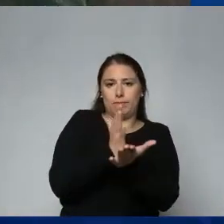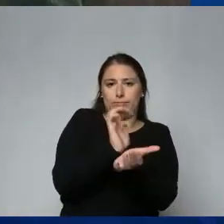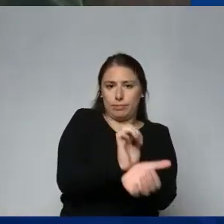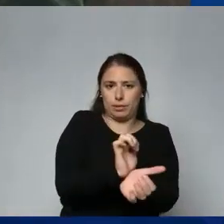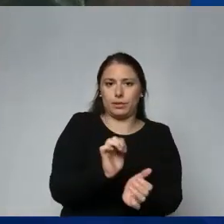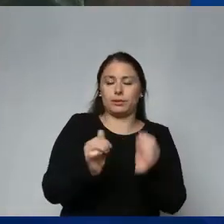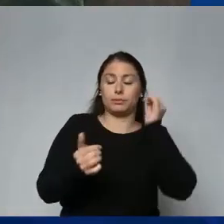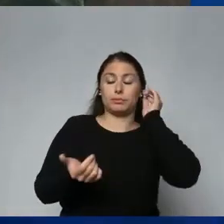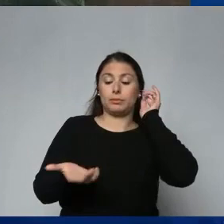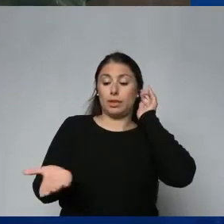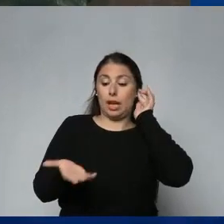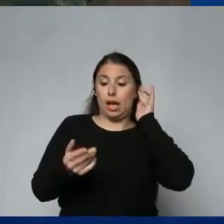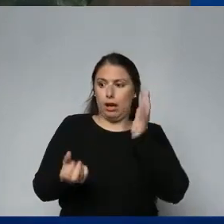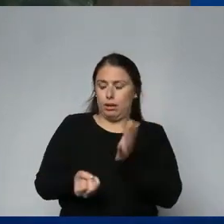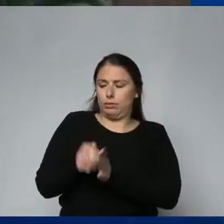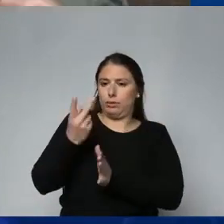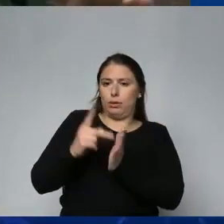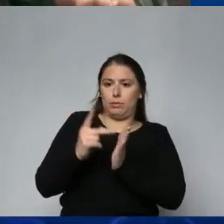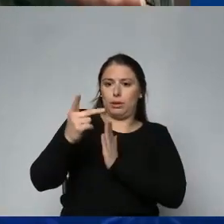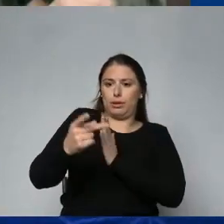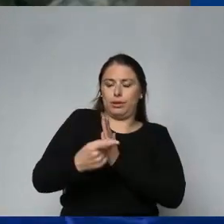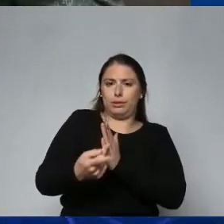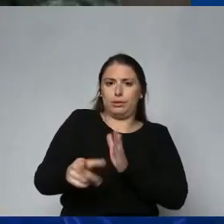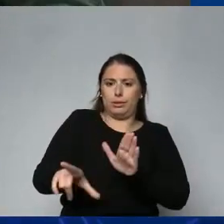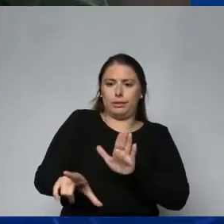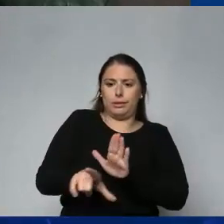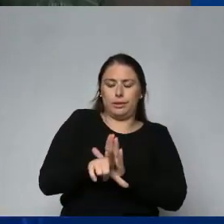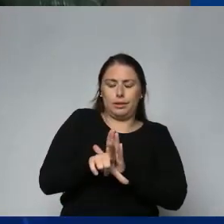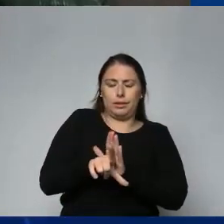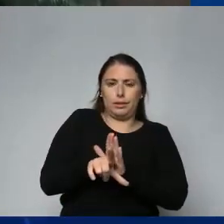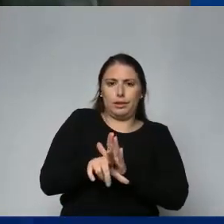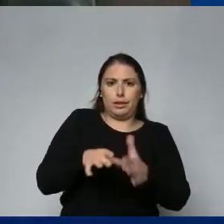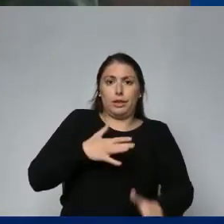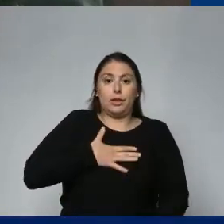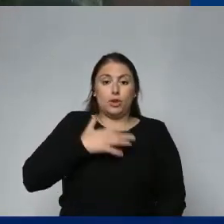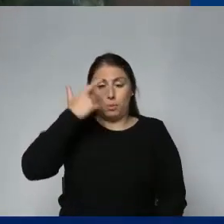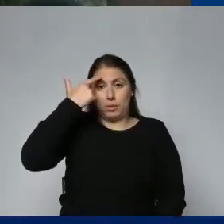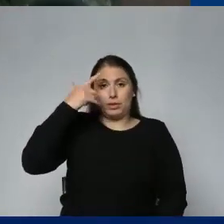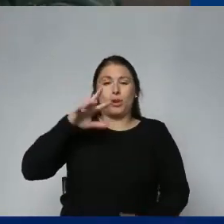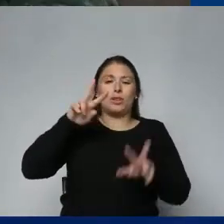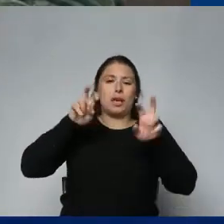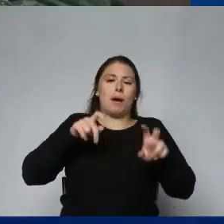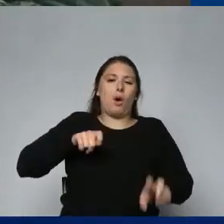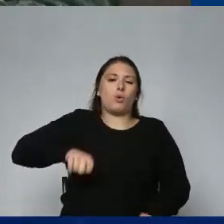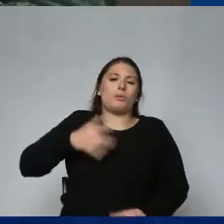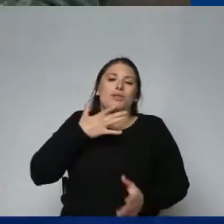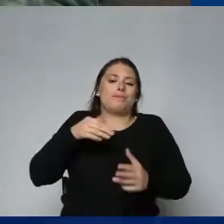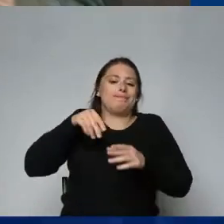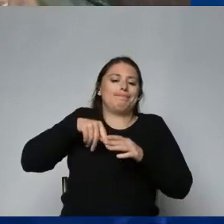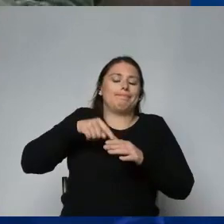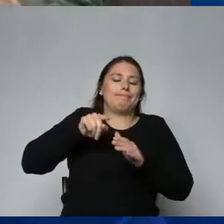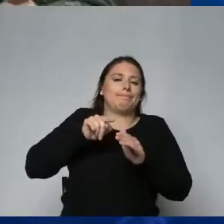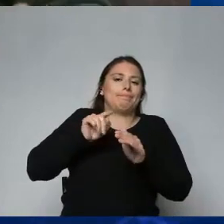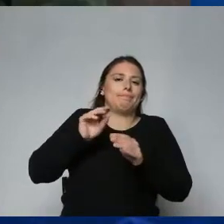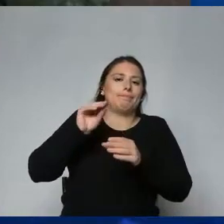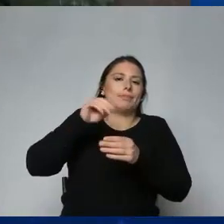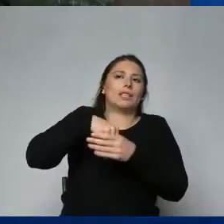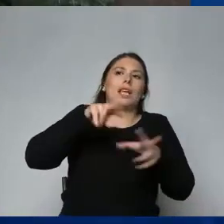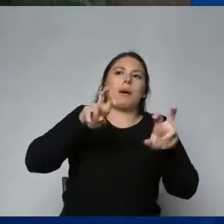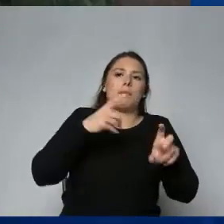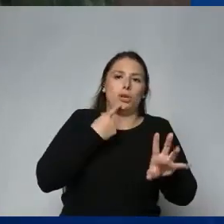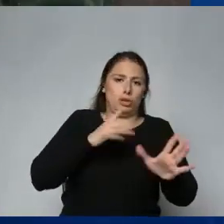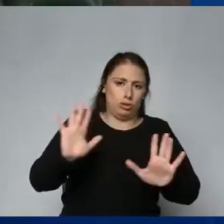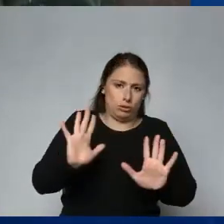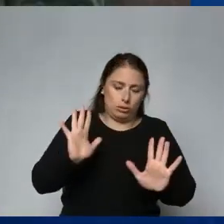ley que, si lo veo desde el punto de vista jurídico, porque no puedo entrar en nada, no quiero entrar en nada político,